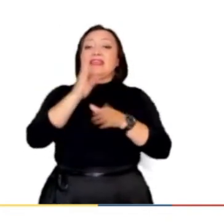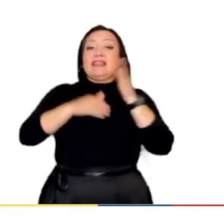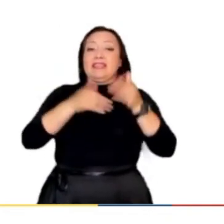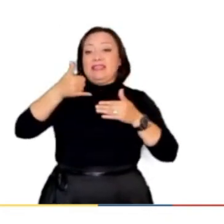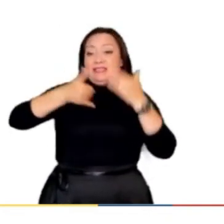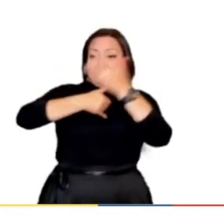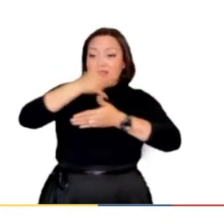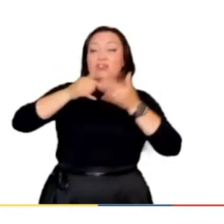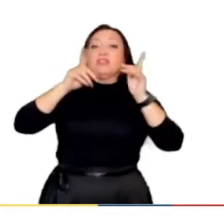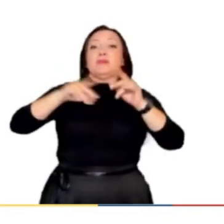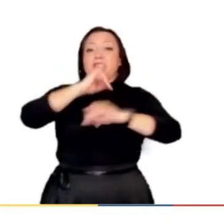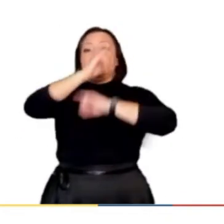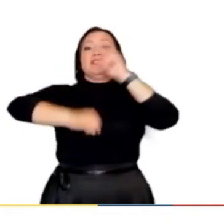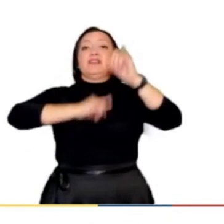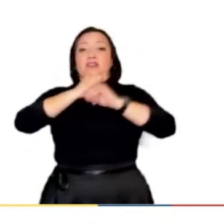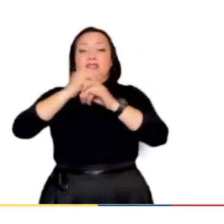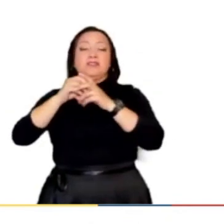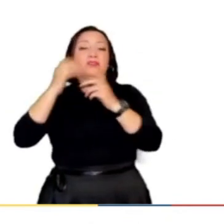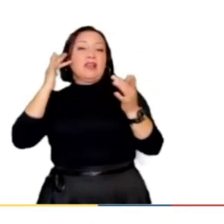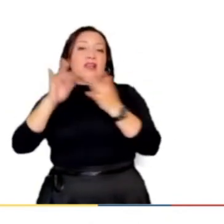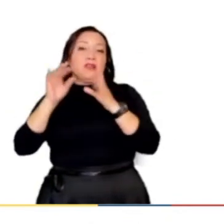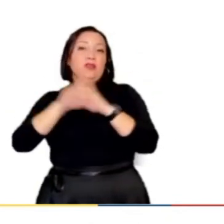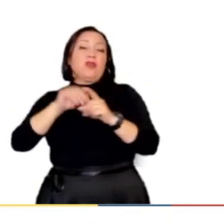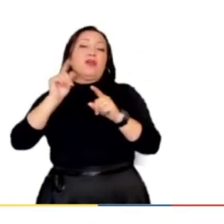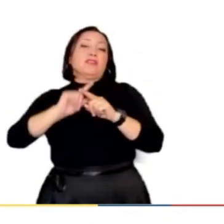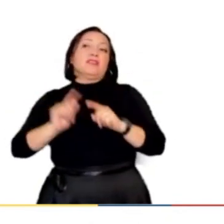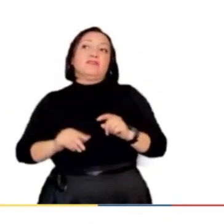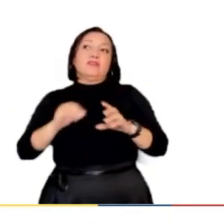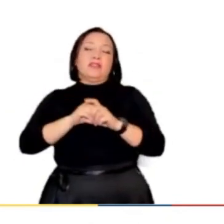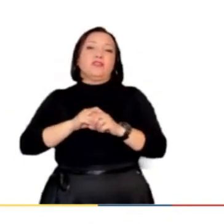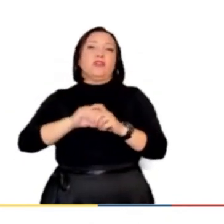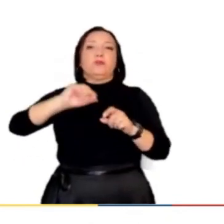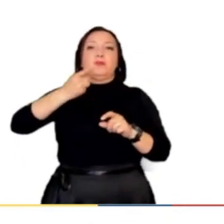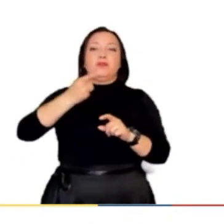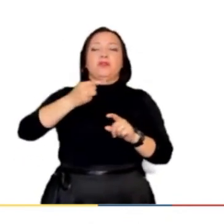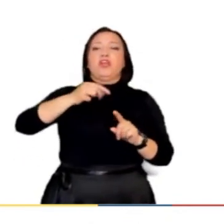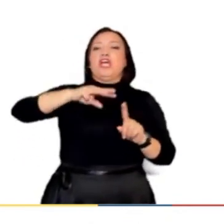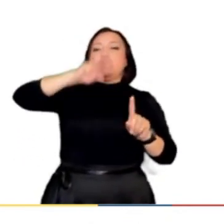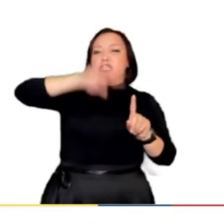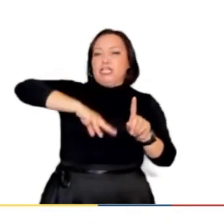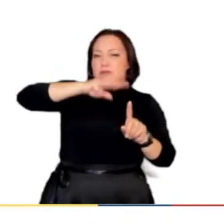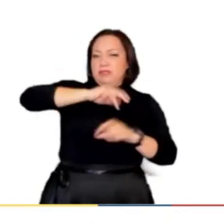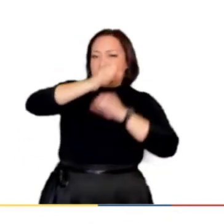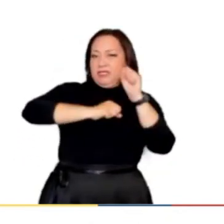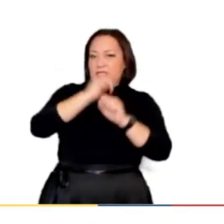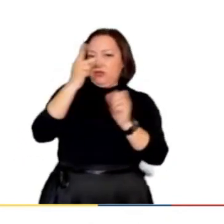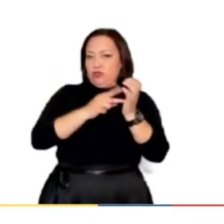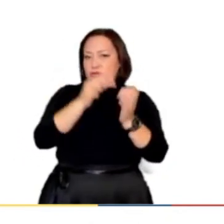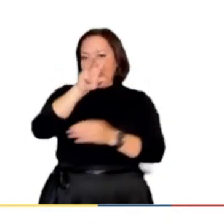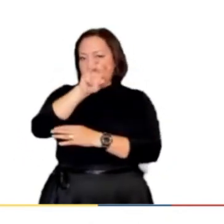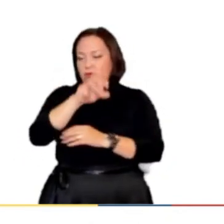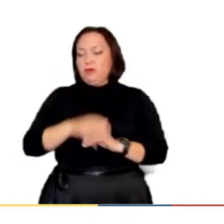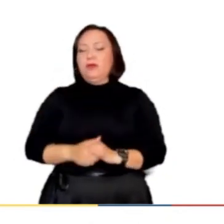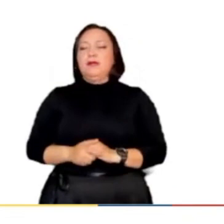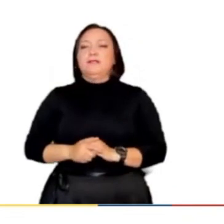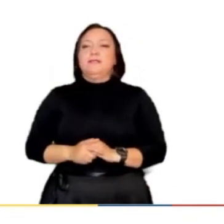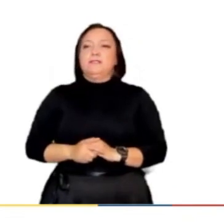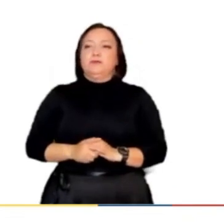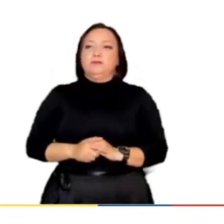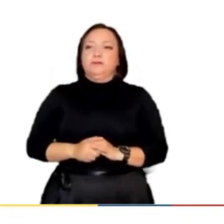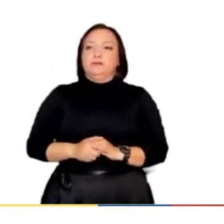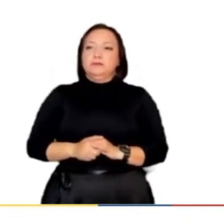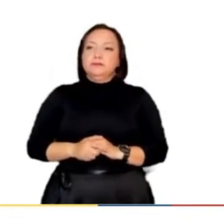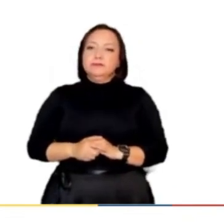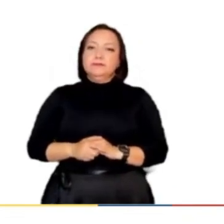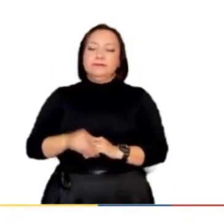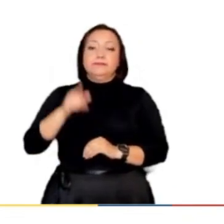las operaciones canalizadas durante los primeros 4 meses del año 2008. Si el banco hubiera tenido